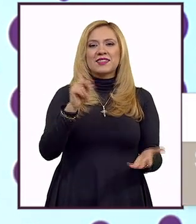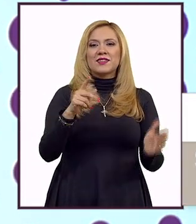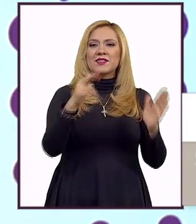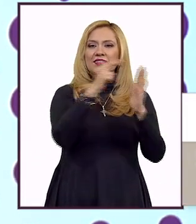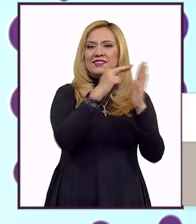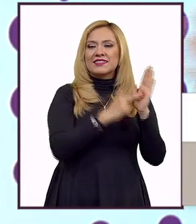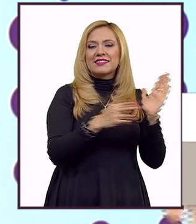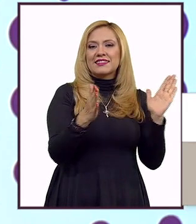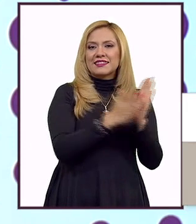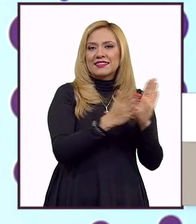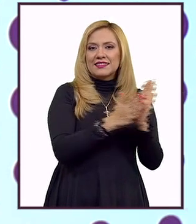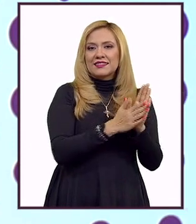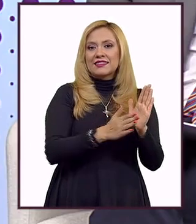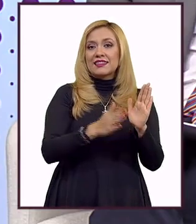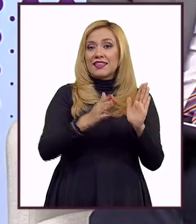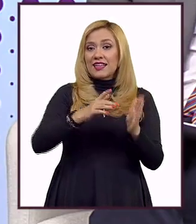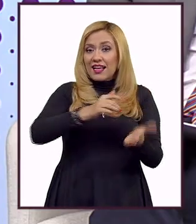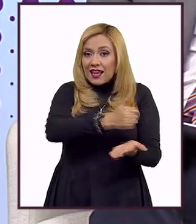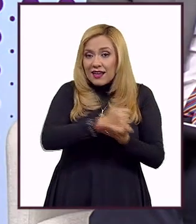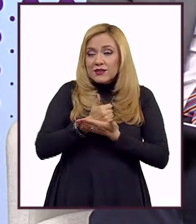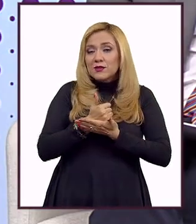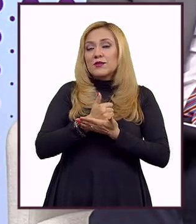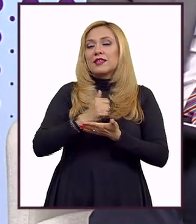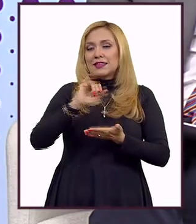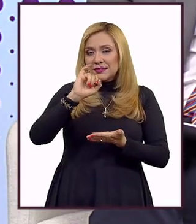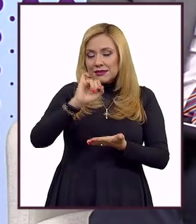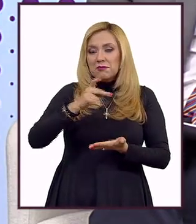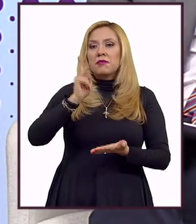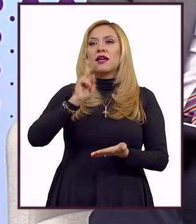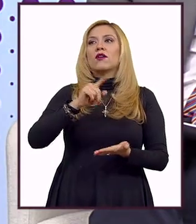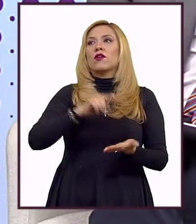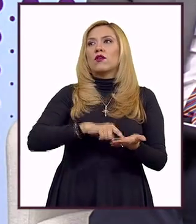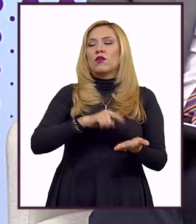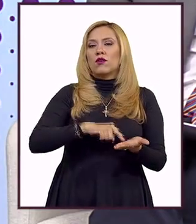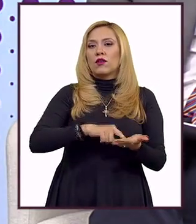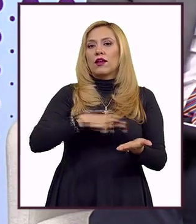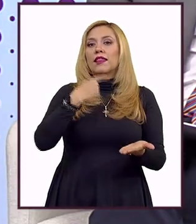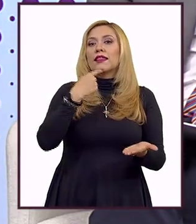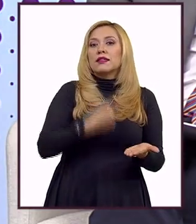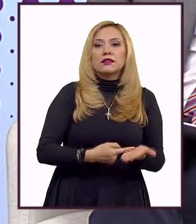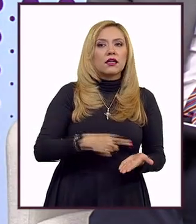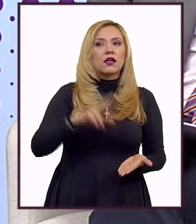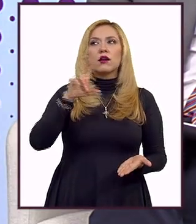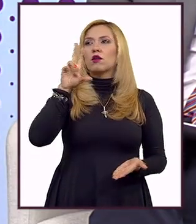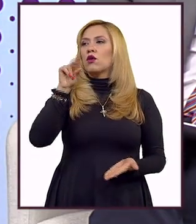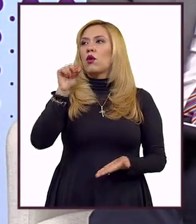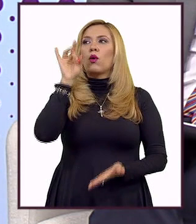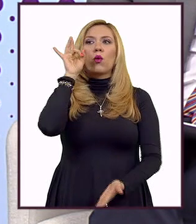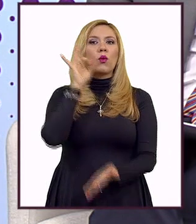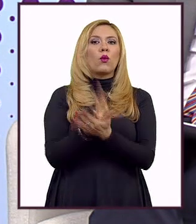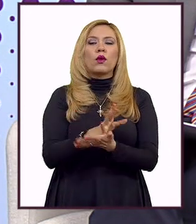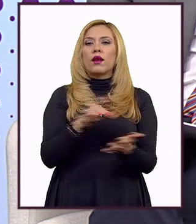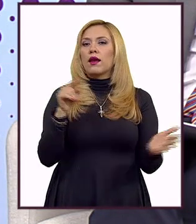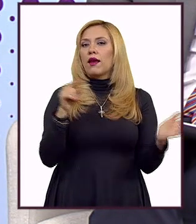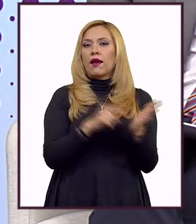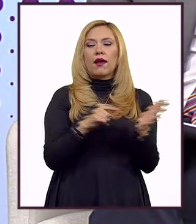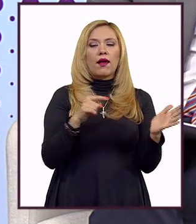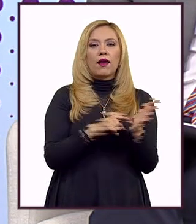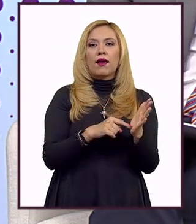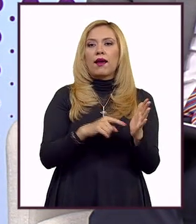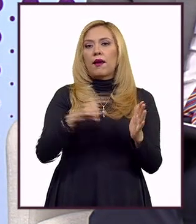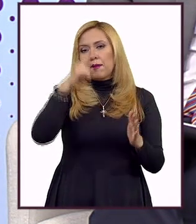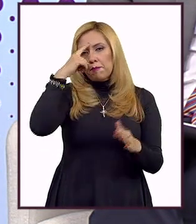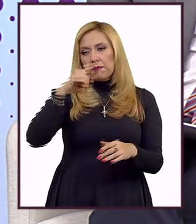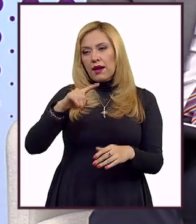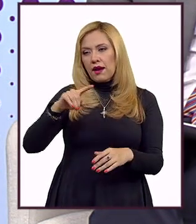un instrumento en sí. Y segundo, no es necesario. Y el mismo protocolo lo dice. No es la única metodología ni la única manera